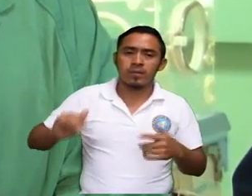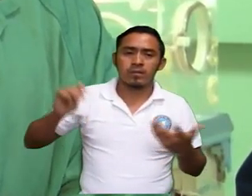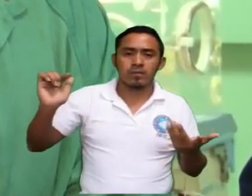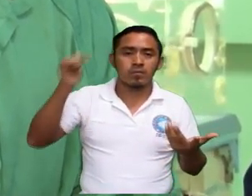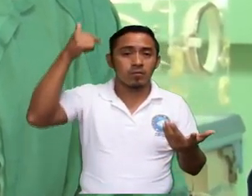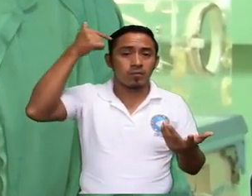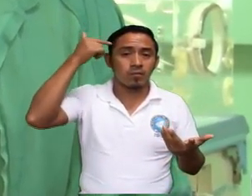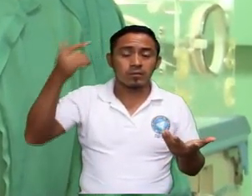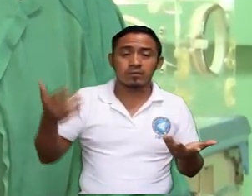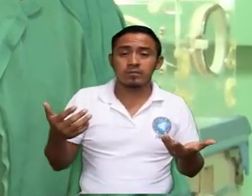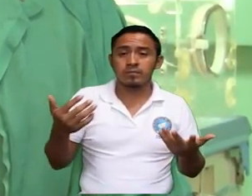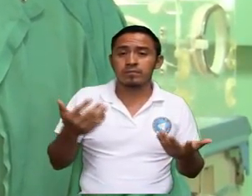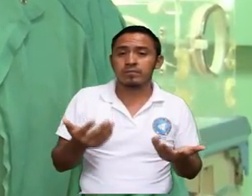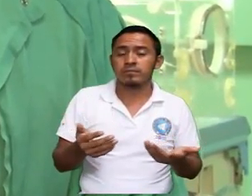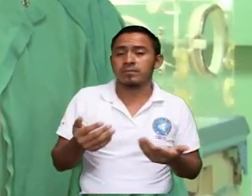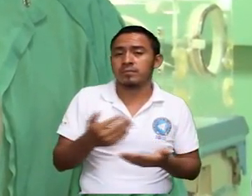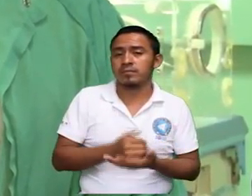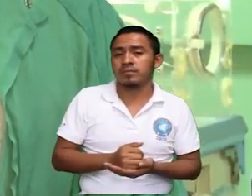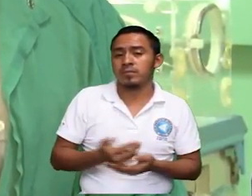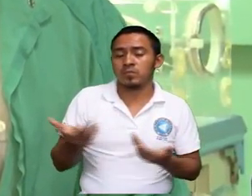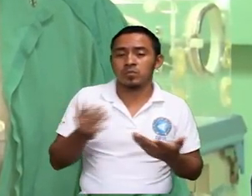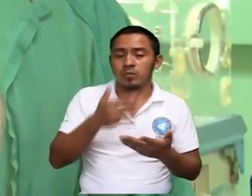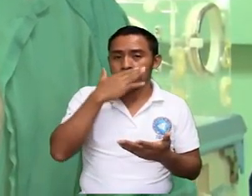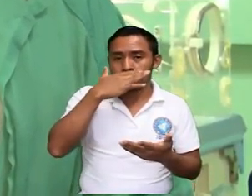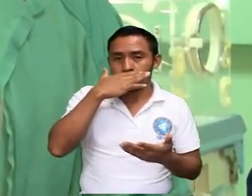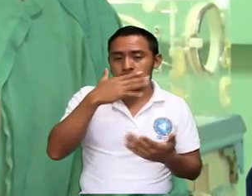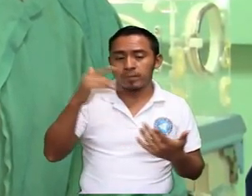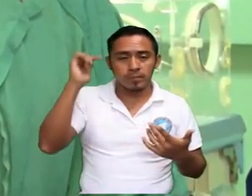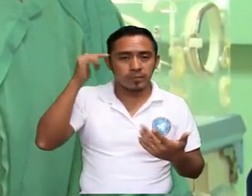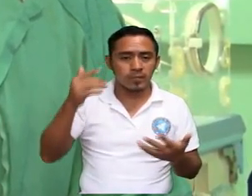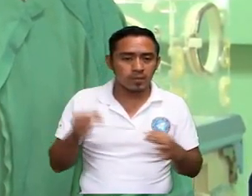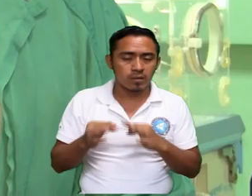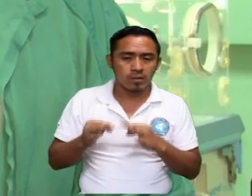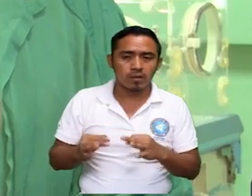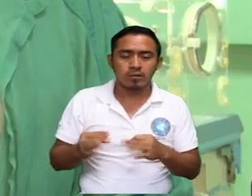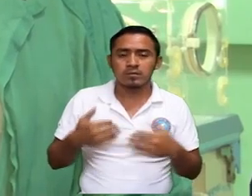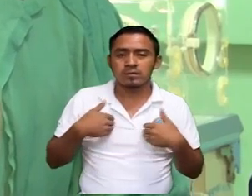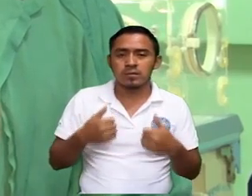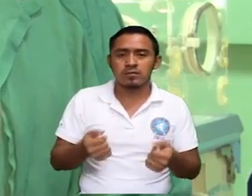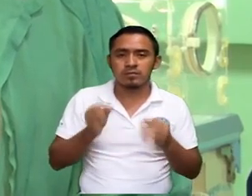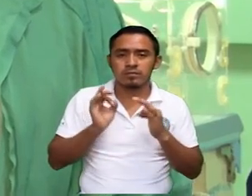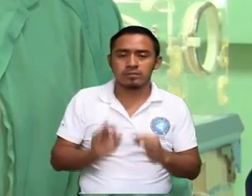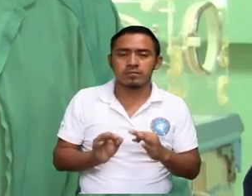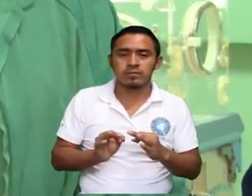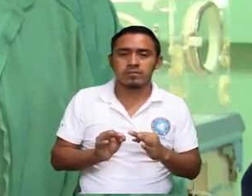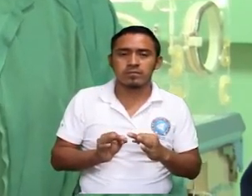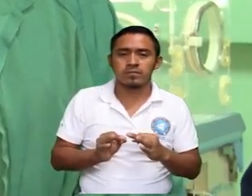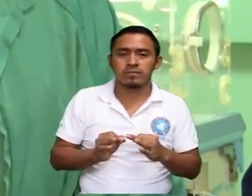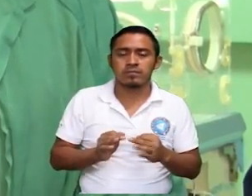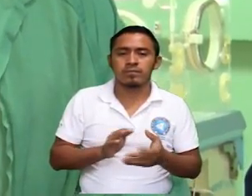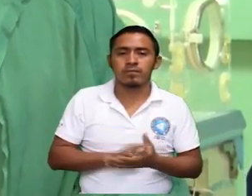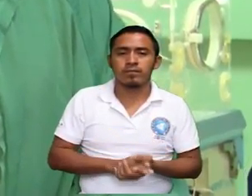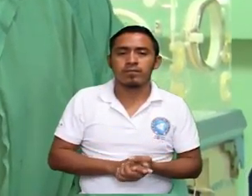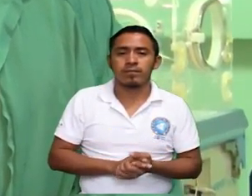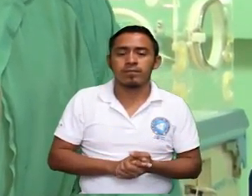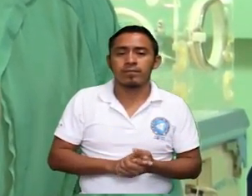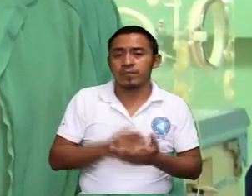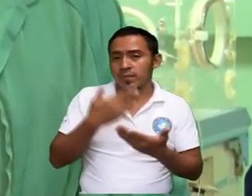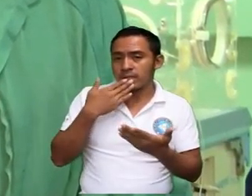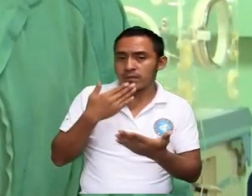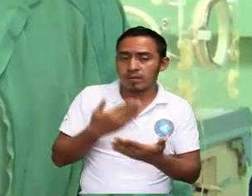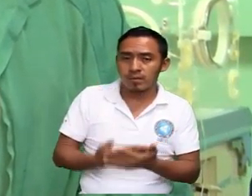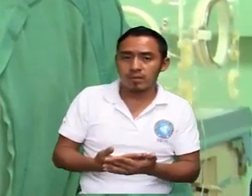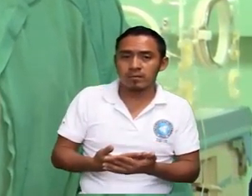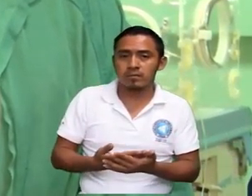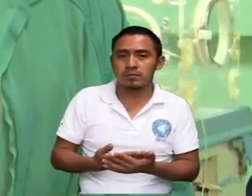gobierno sandinista, para que la población nicaragüense goce de una salud con calidad y calidez. Le agradecemos